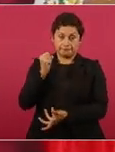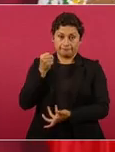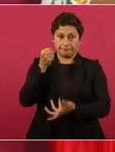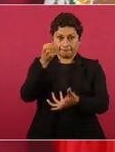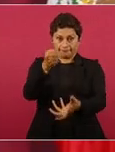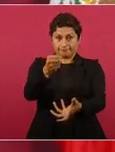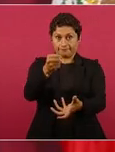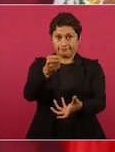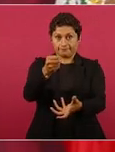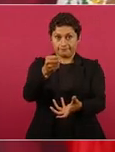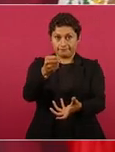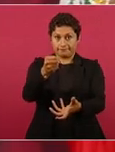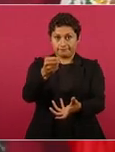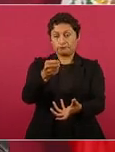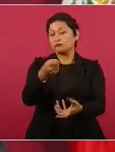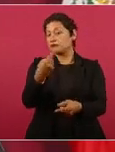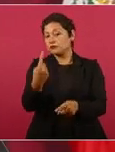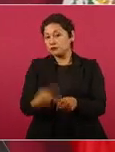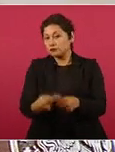de esta empresa